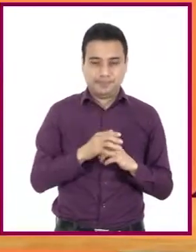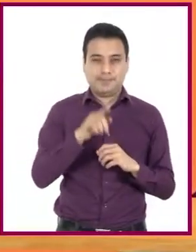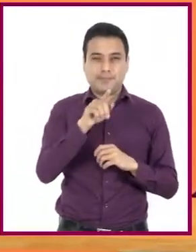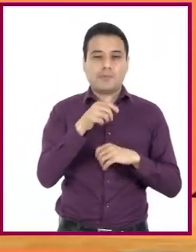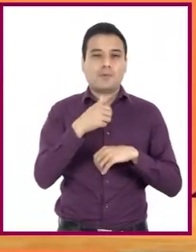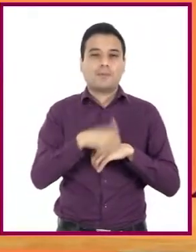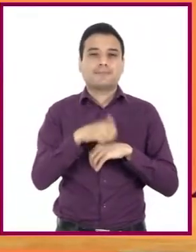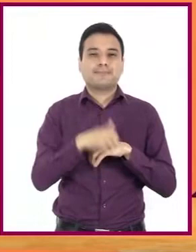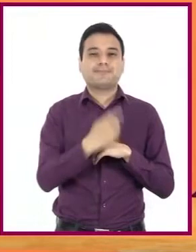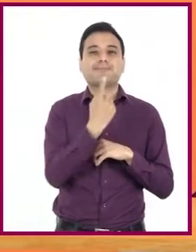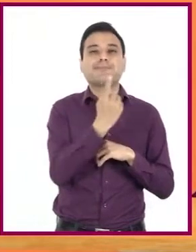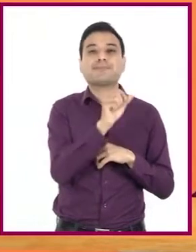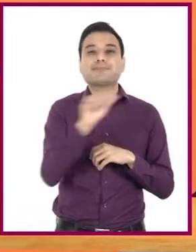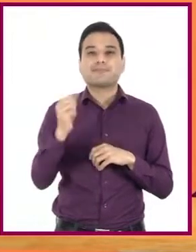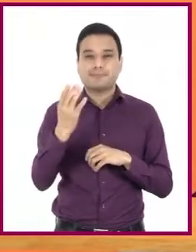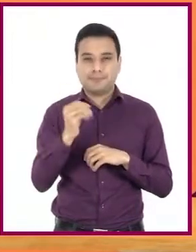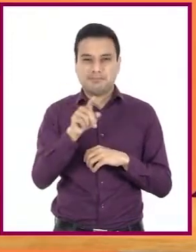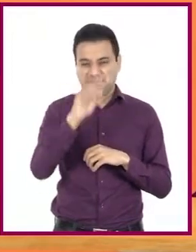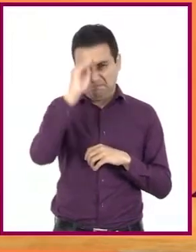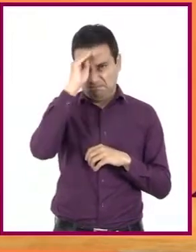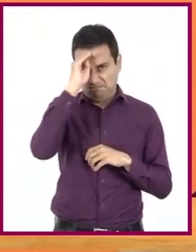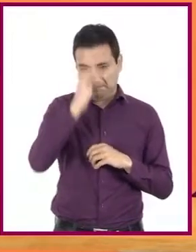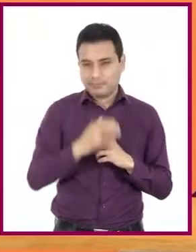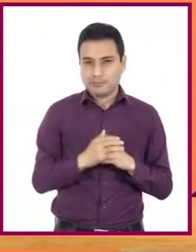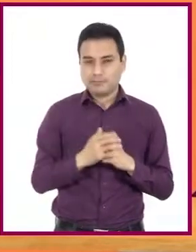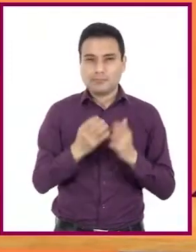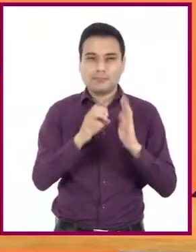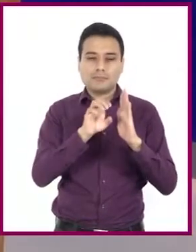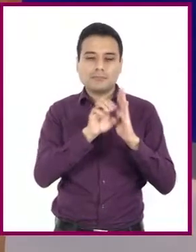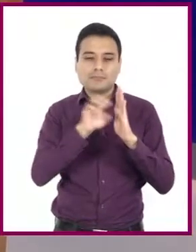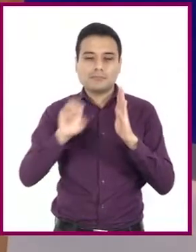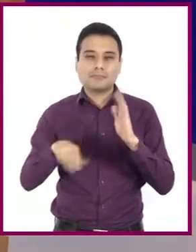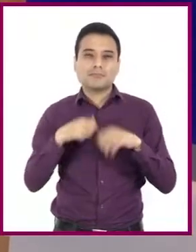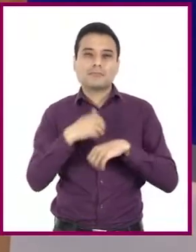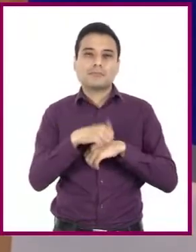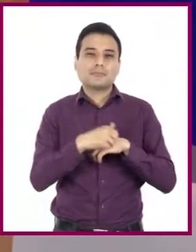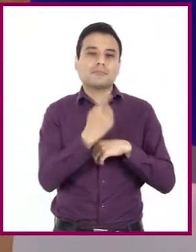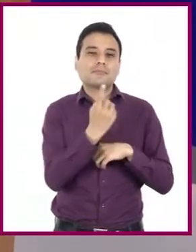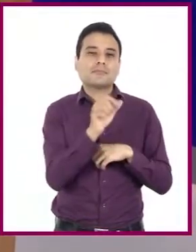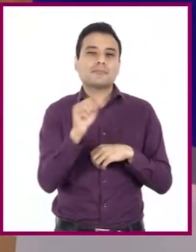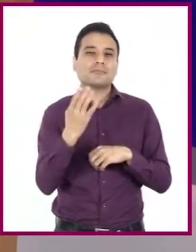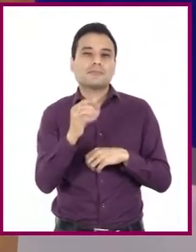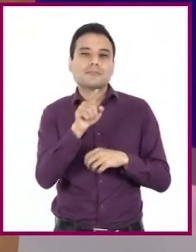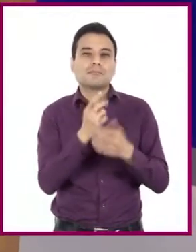9. Piensa, ¿cómo los dibujarían?